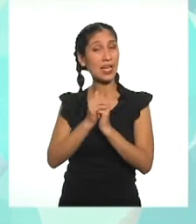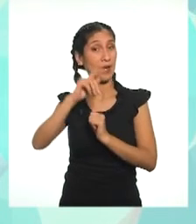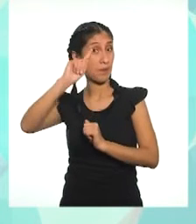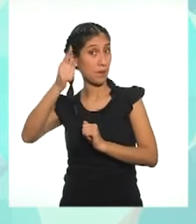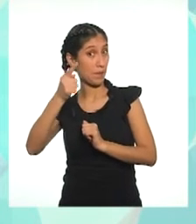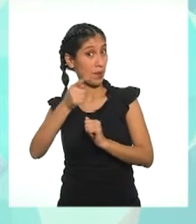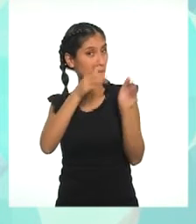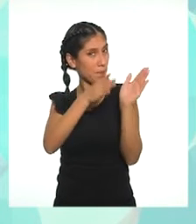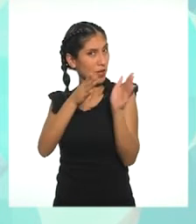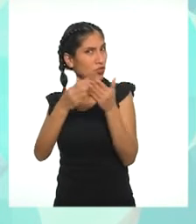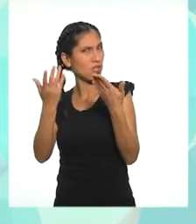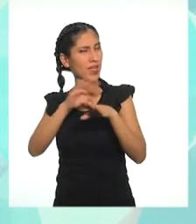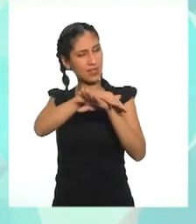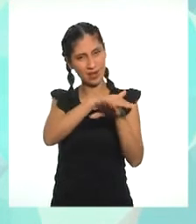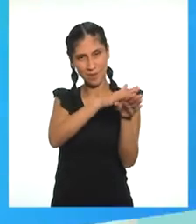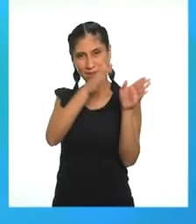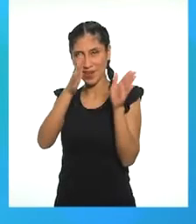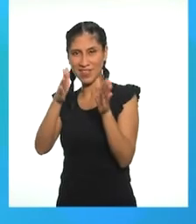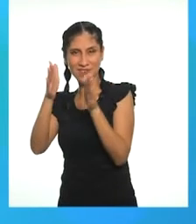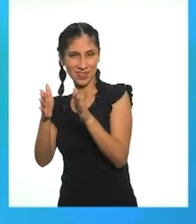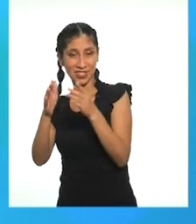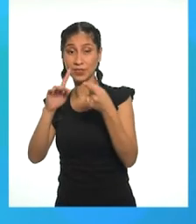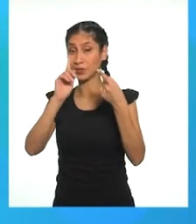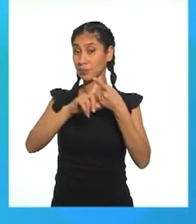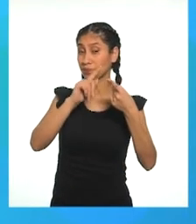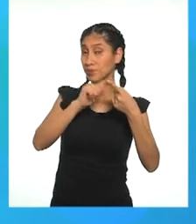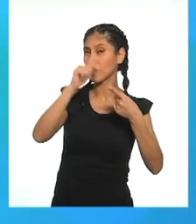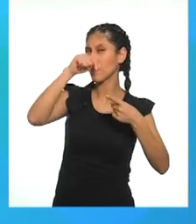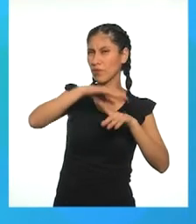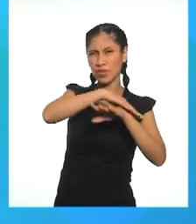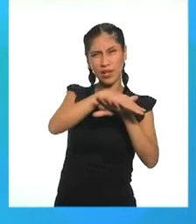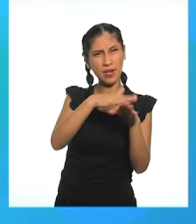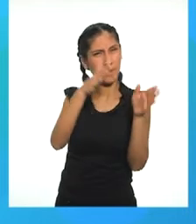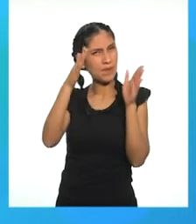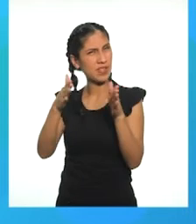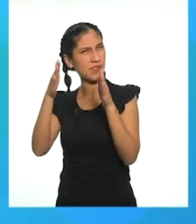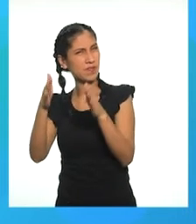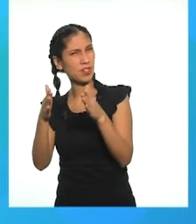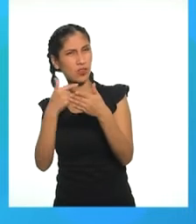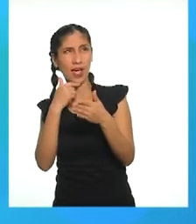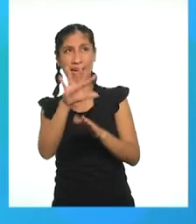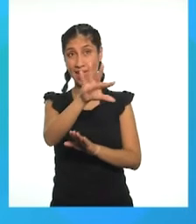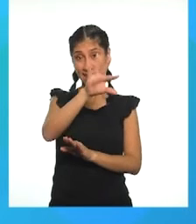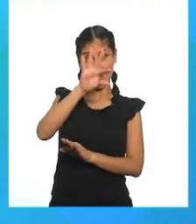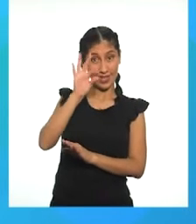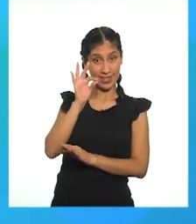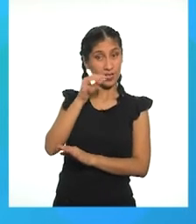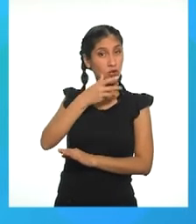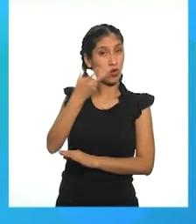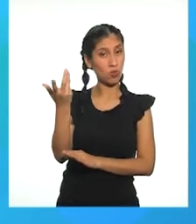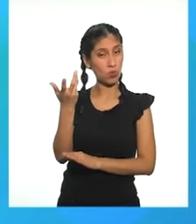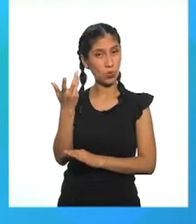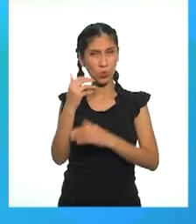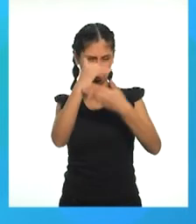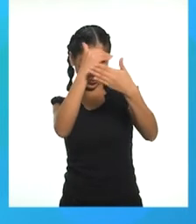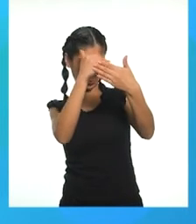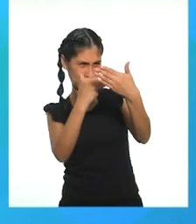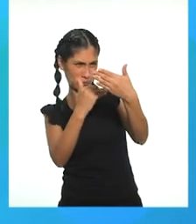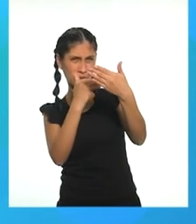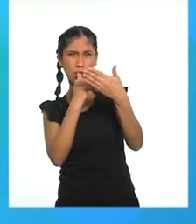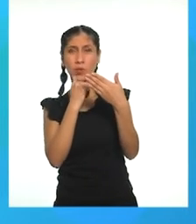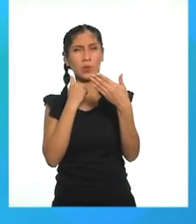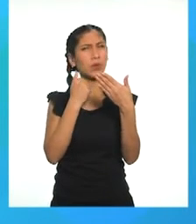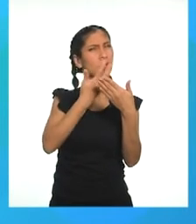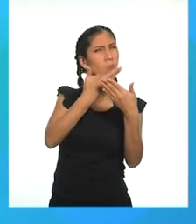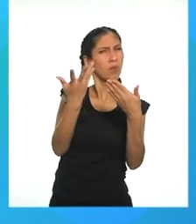primer paso es la planificación. En esta etapa debemos elegir la situación comunicativa,